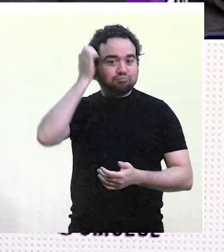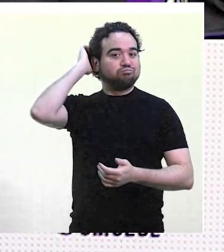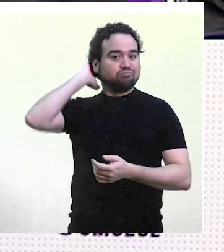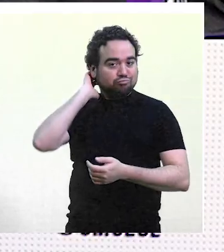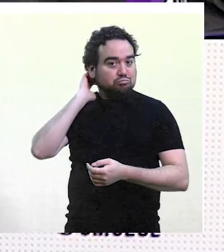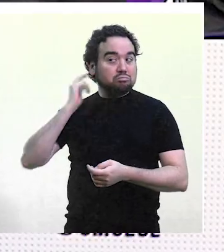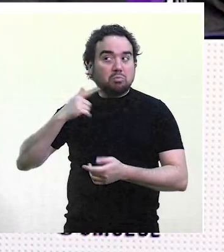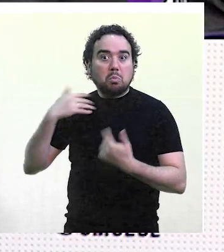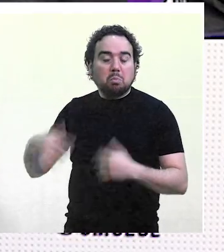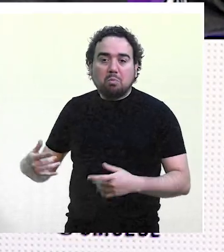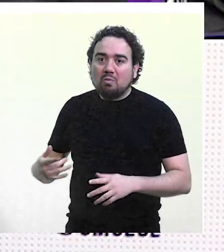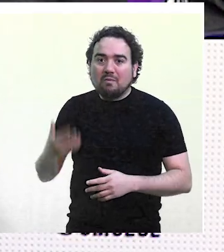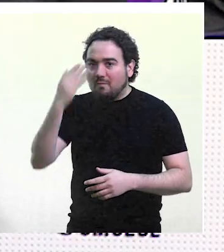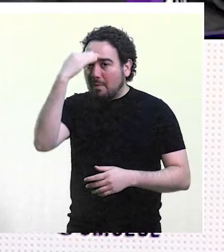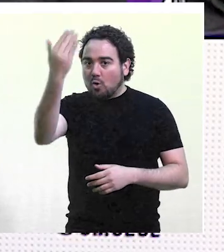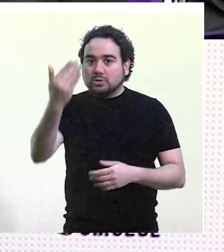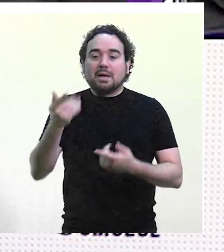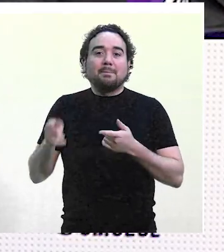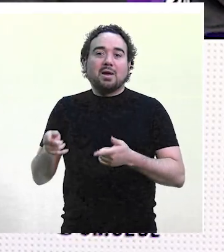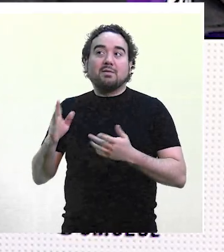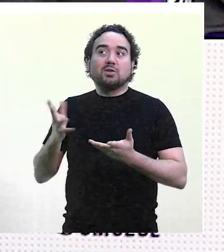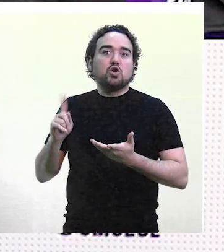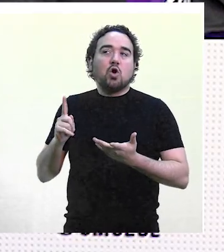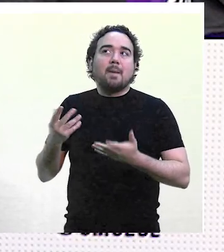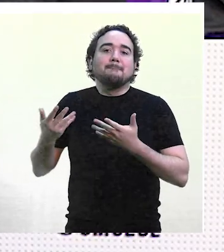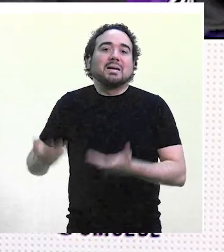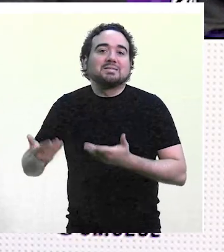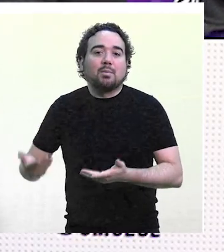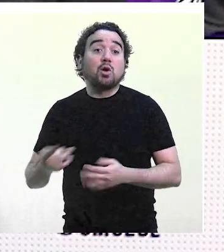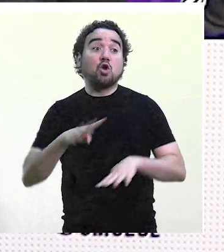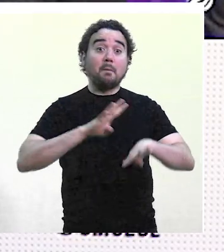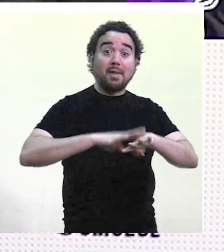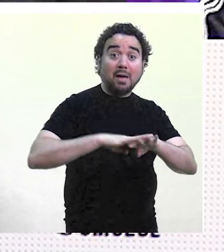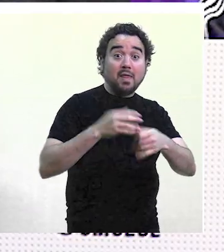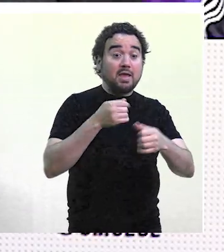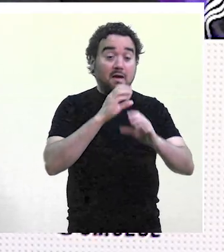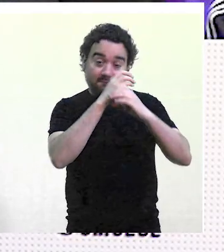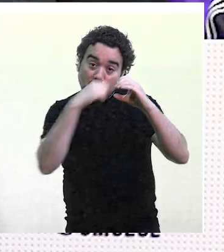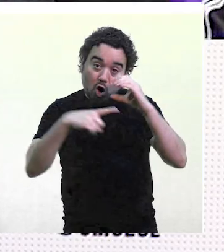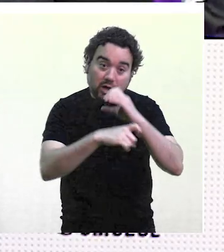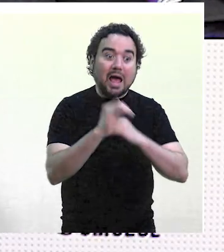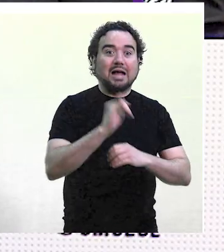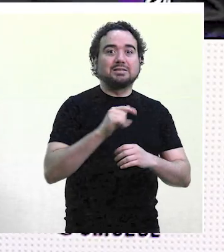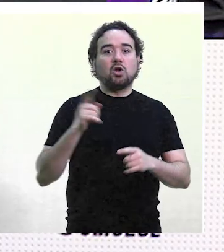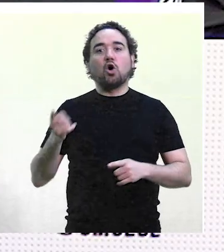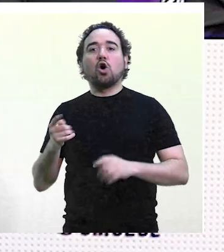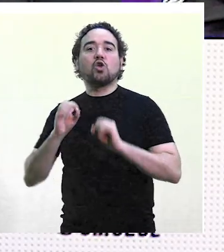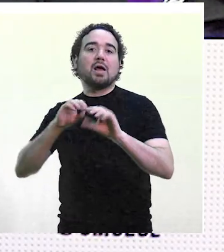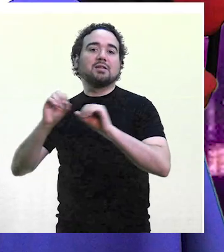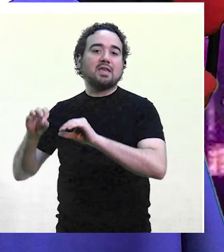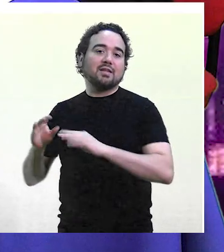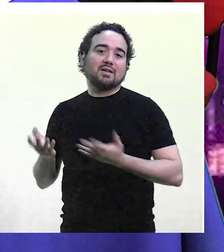que icónica. Sí. Pero a veces no se le da tanto el peso porque no es algo más como matemática, biología,